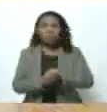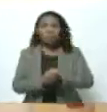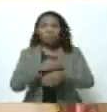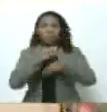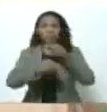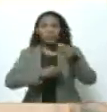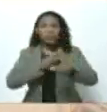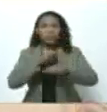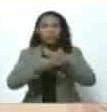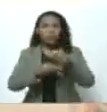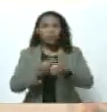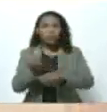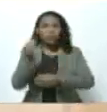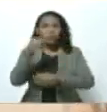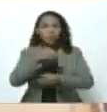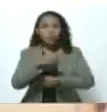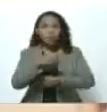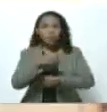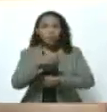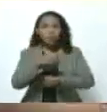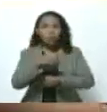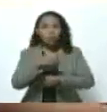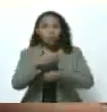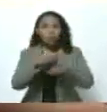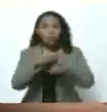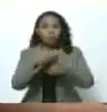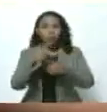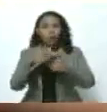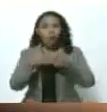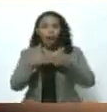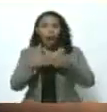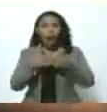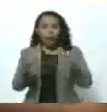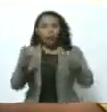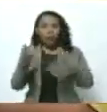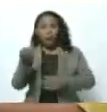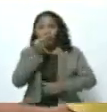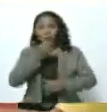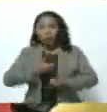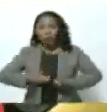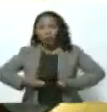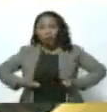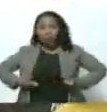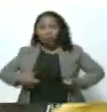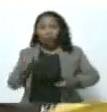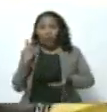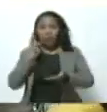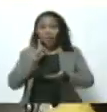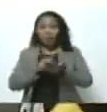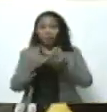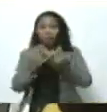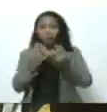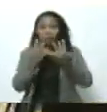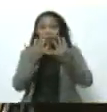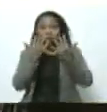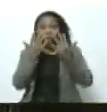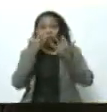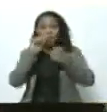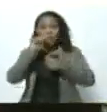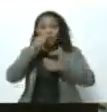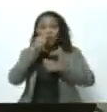Se le abre el apetito. Cuando te llega el olor de un